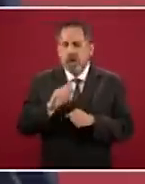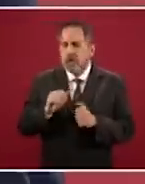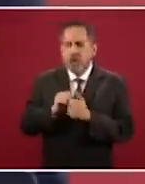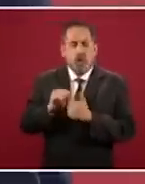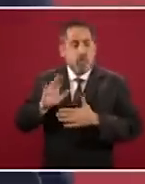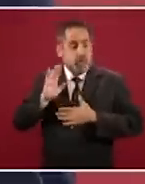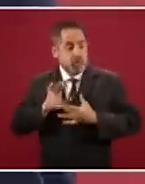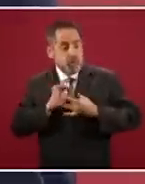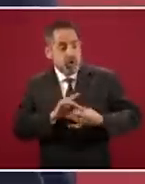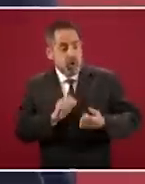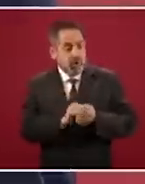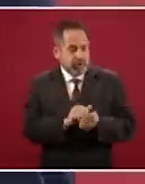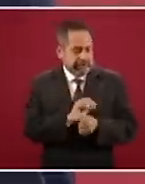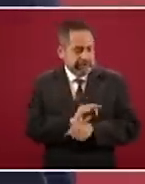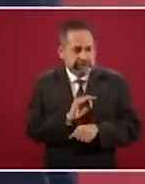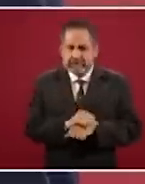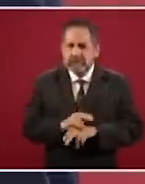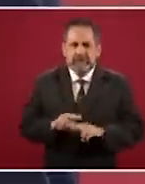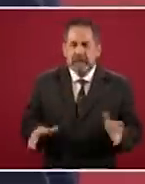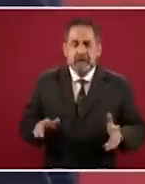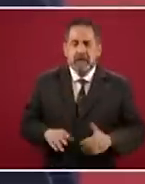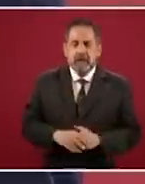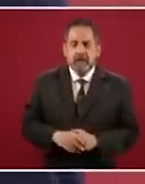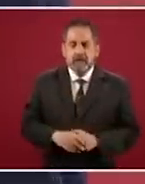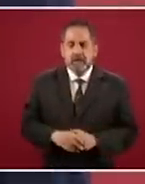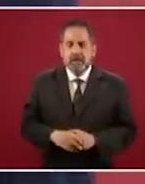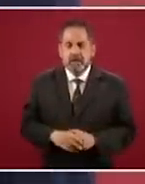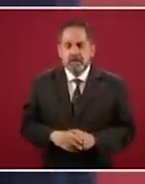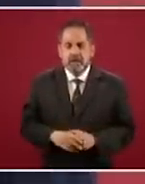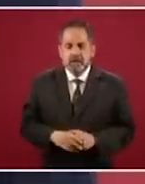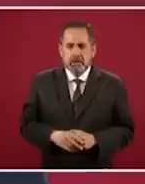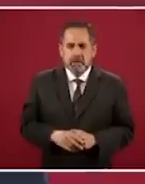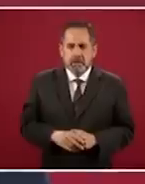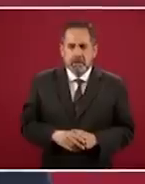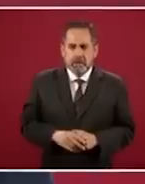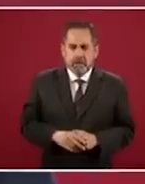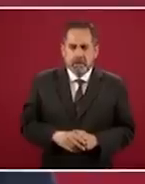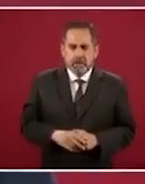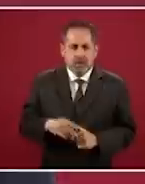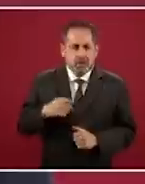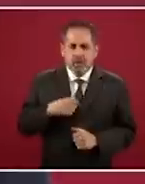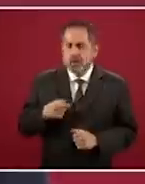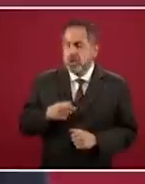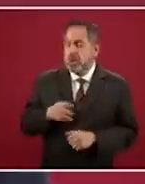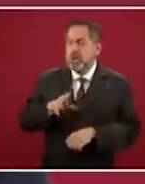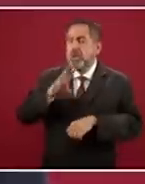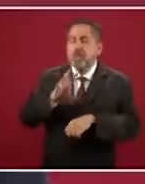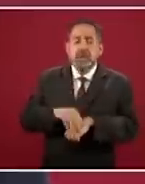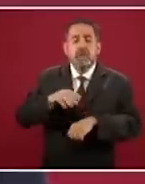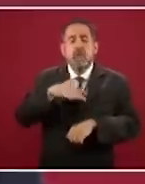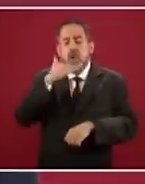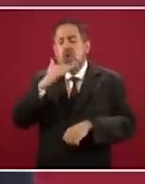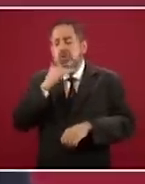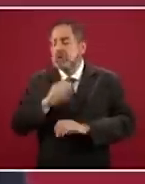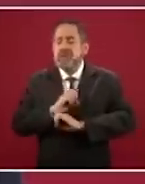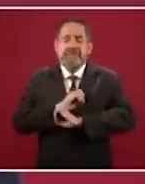tener? O sea, si no estoy tolerando la corrupción,